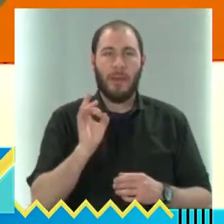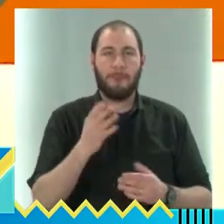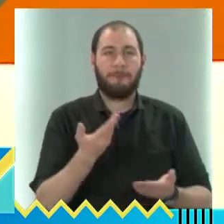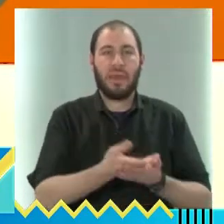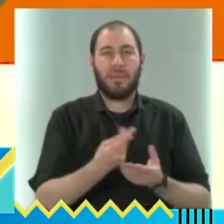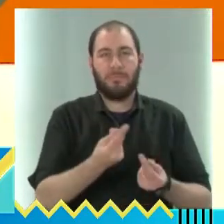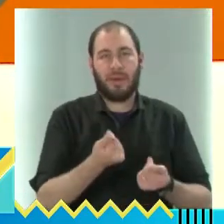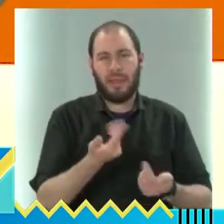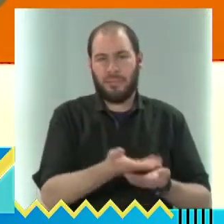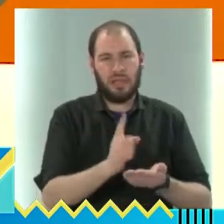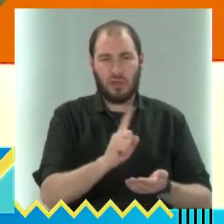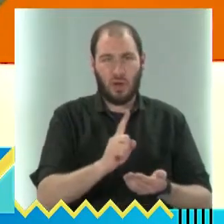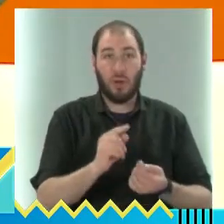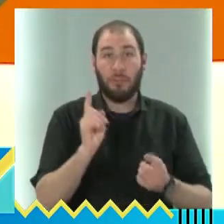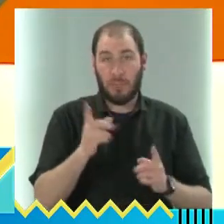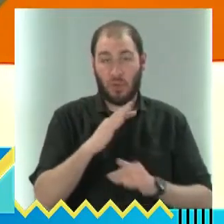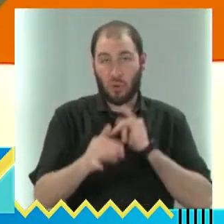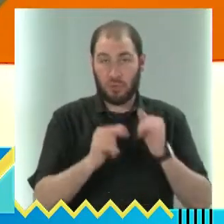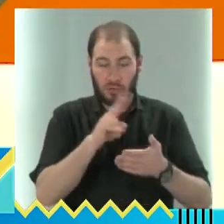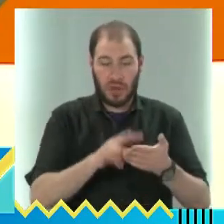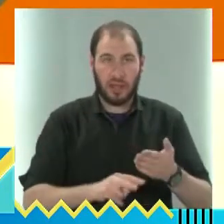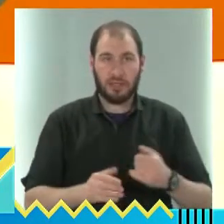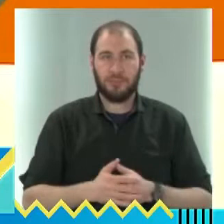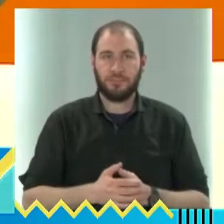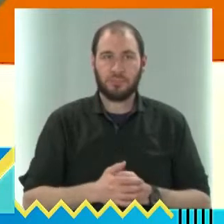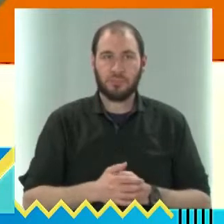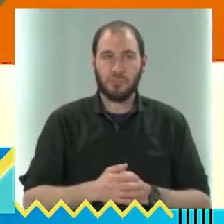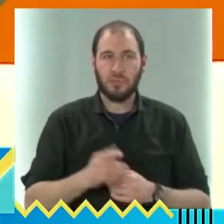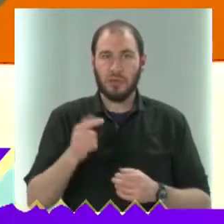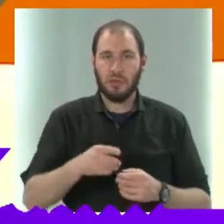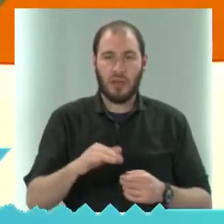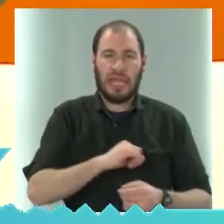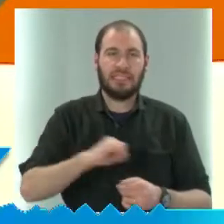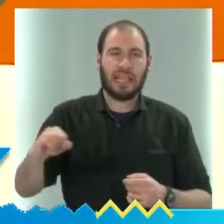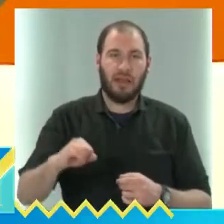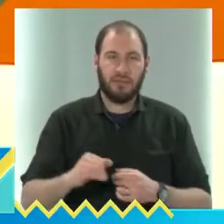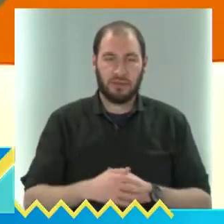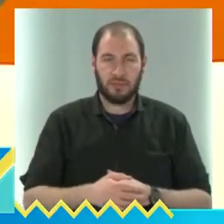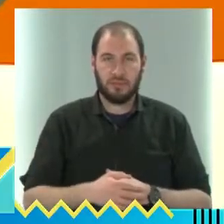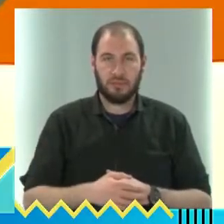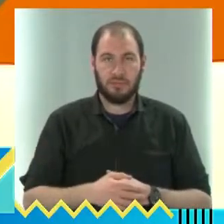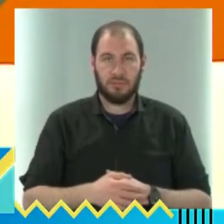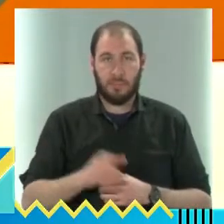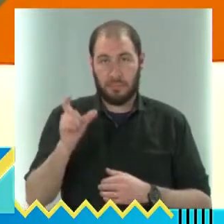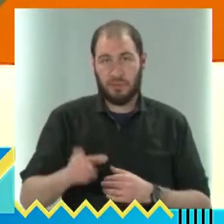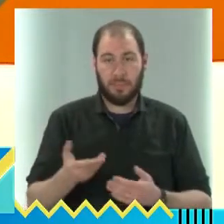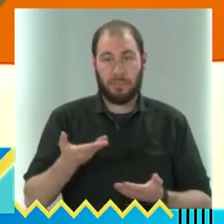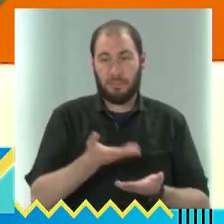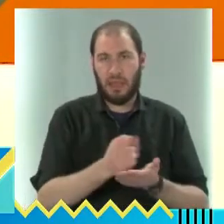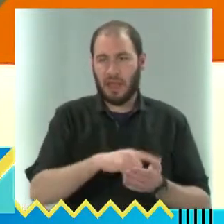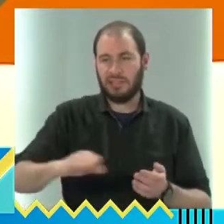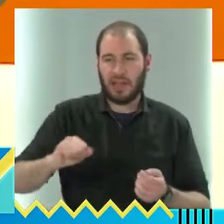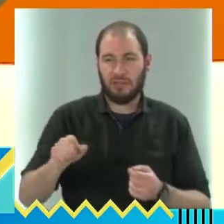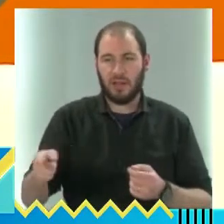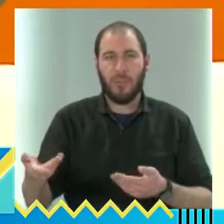una colaboración. Sí, como bien lo leíste en la placa, efectuar un engaño en quien lo pide, o sea, quien lo hace